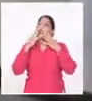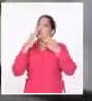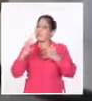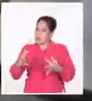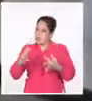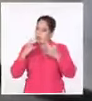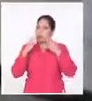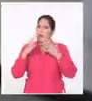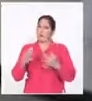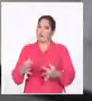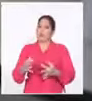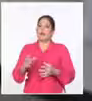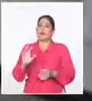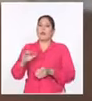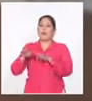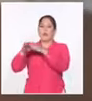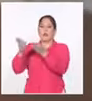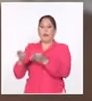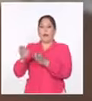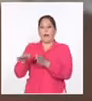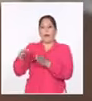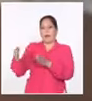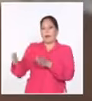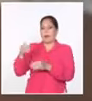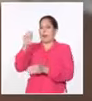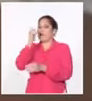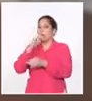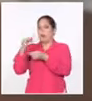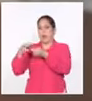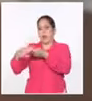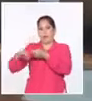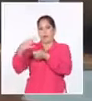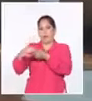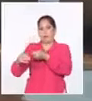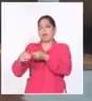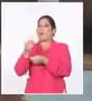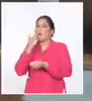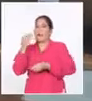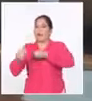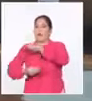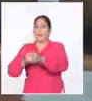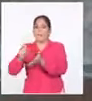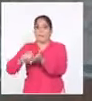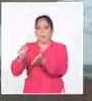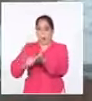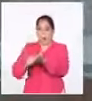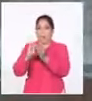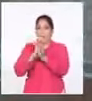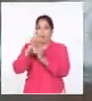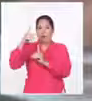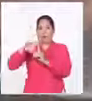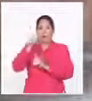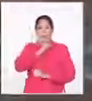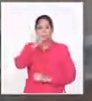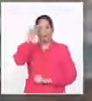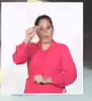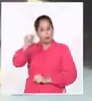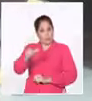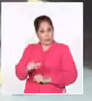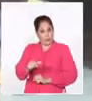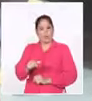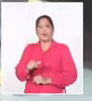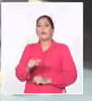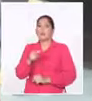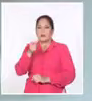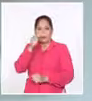extra, mecanismo que facilite el acceso al efectivo por parte de la población. En Matanzas, la periodista Juni Moliner lo ha